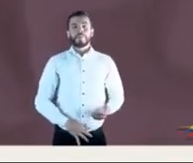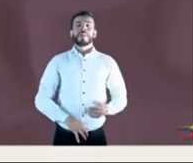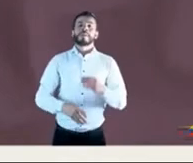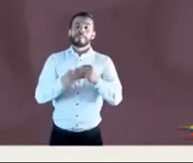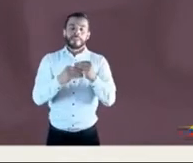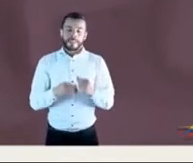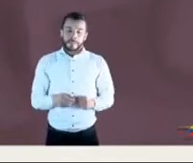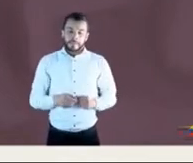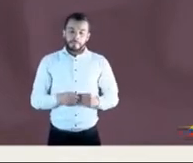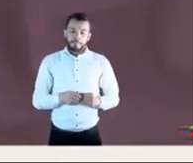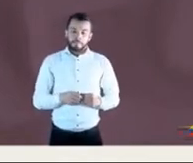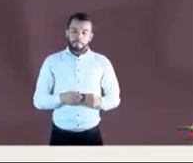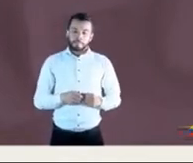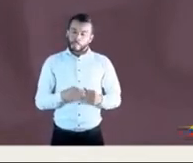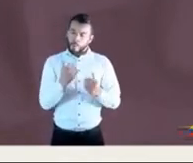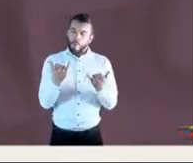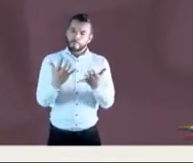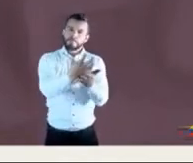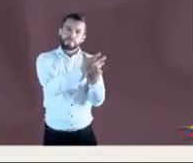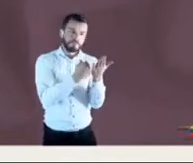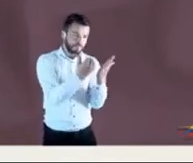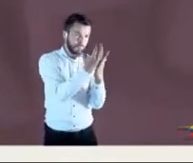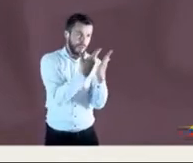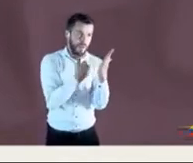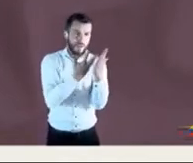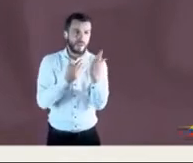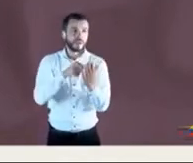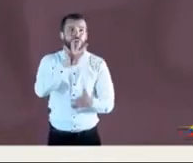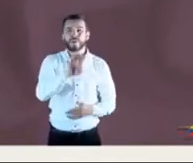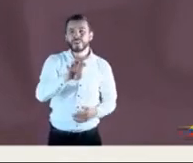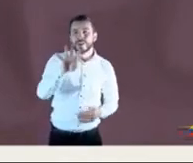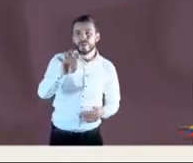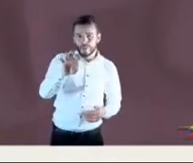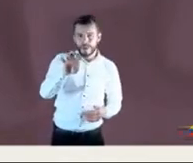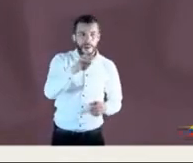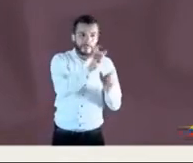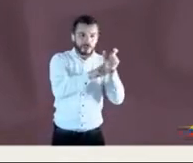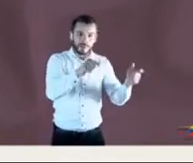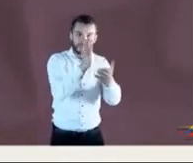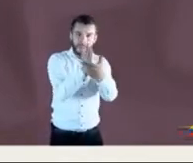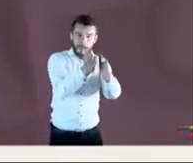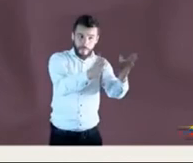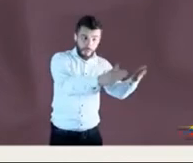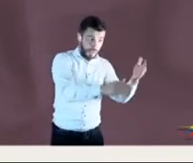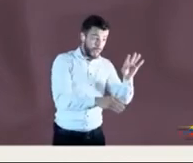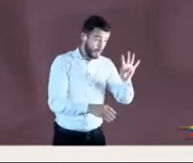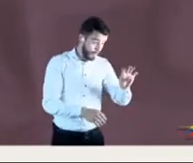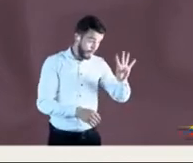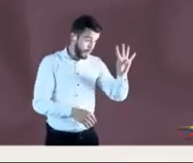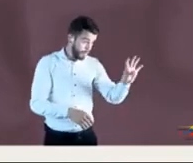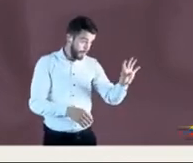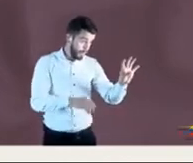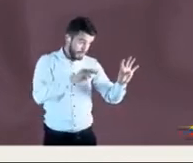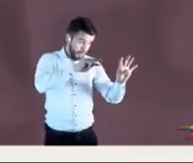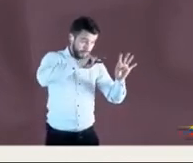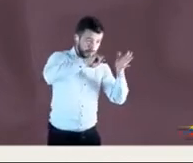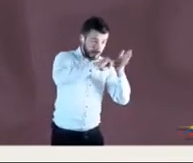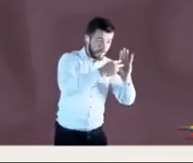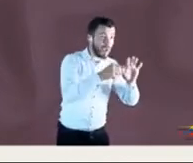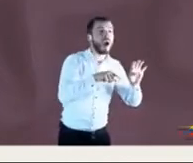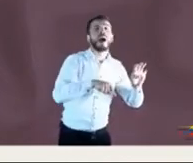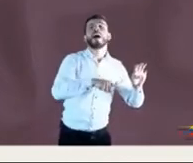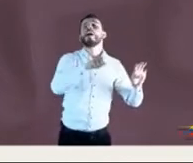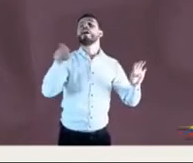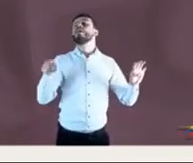99 casos que hemos recibido no corresponde al universo total de homicidios en contra de defensoras